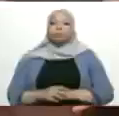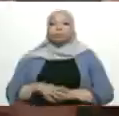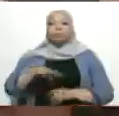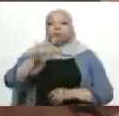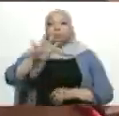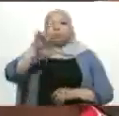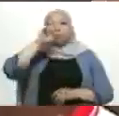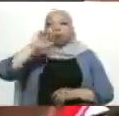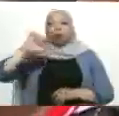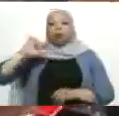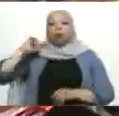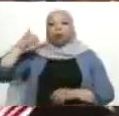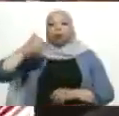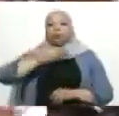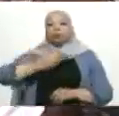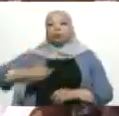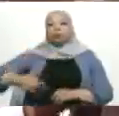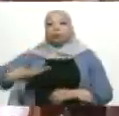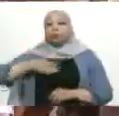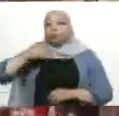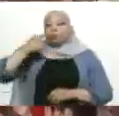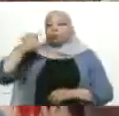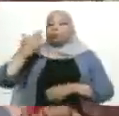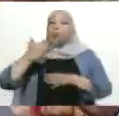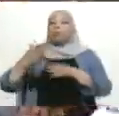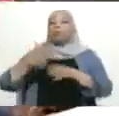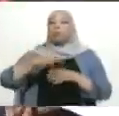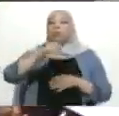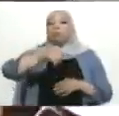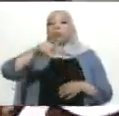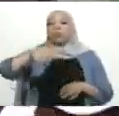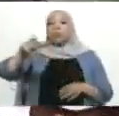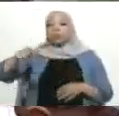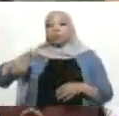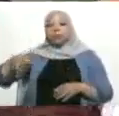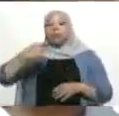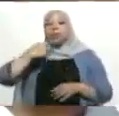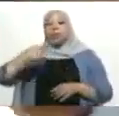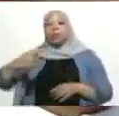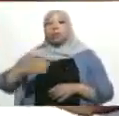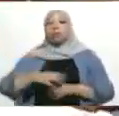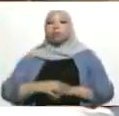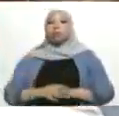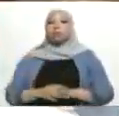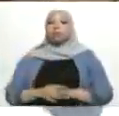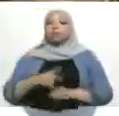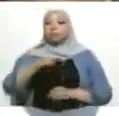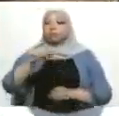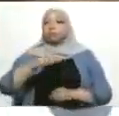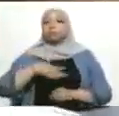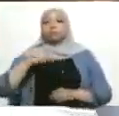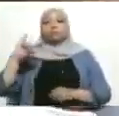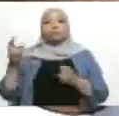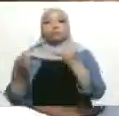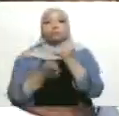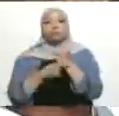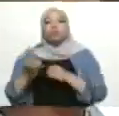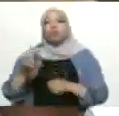4 años después, nosotros podemos pararnos donde sea y decirle, no pudieron